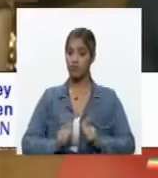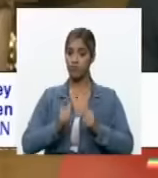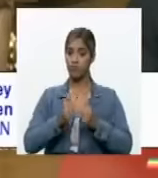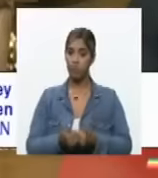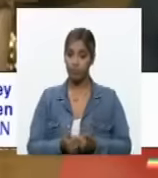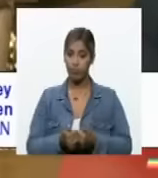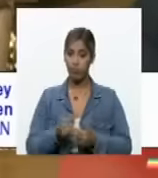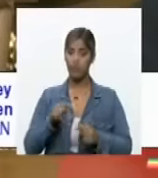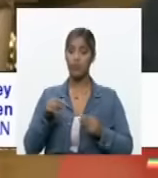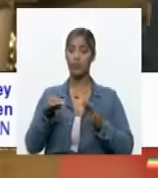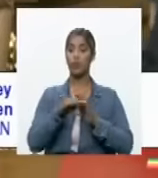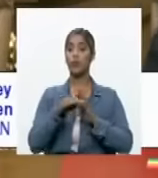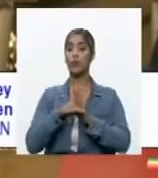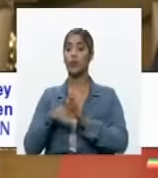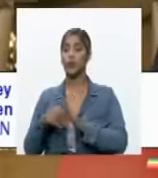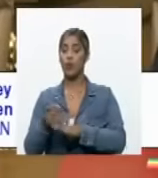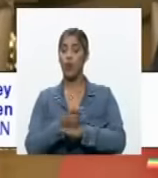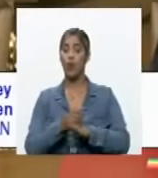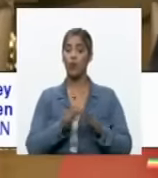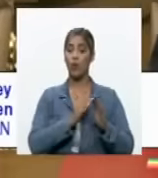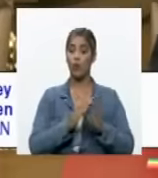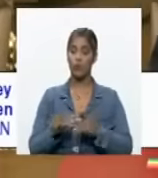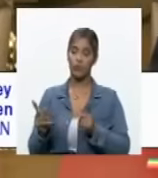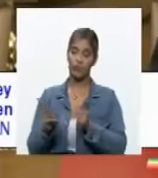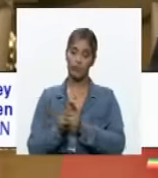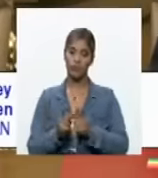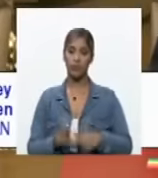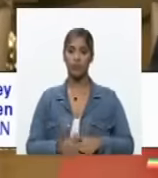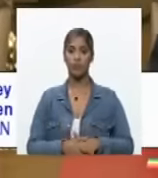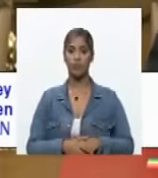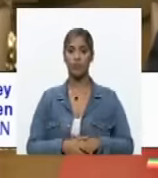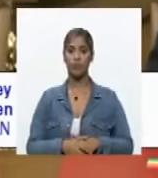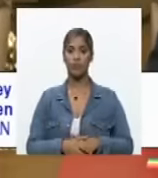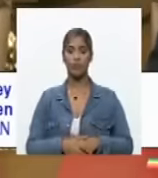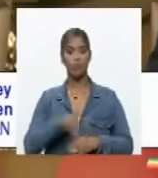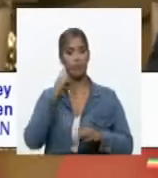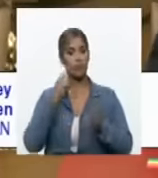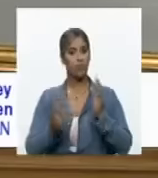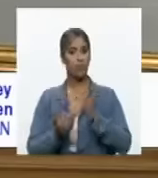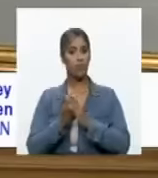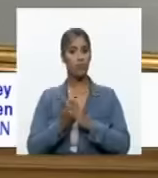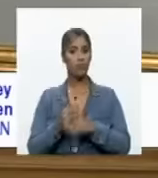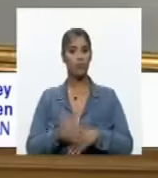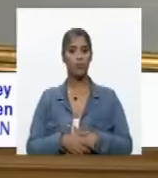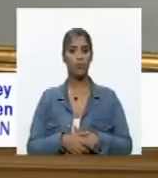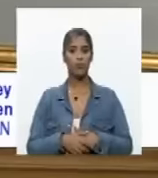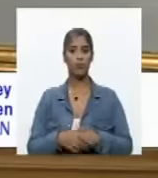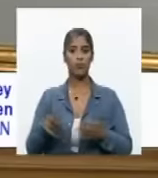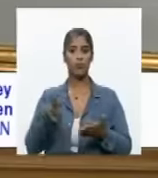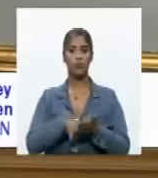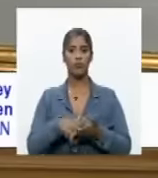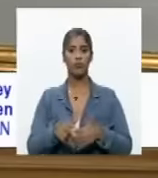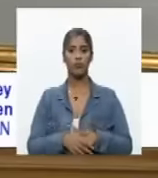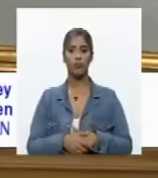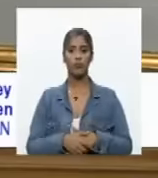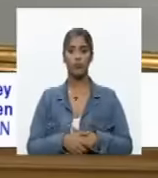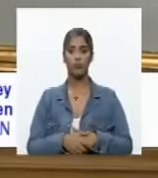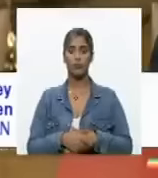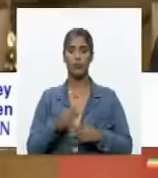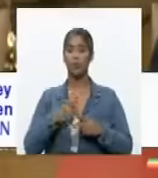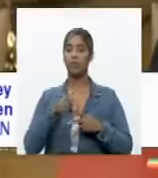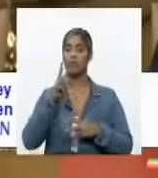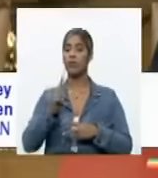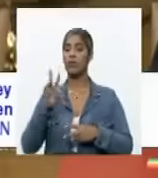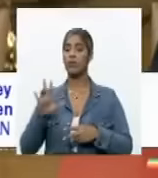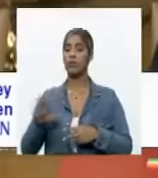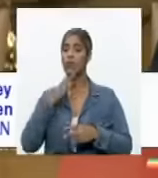las instancias de gobierno de la comuna. Es todo, presidente. En consideración el epígrafe. Queda aprobado. Siguiente. 25.